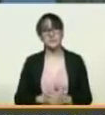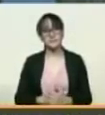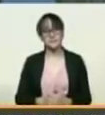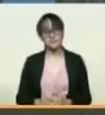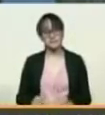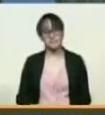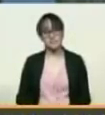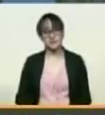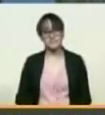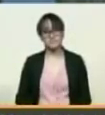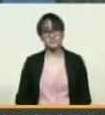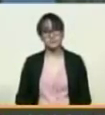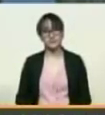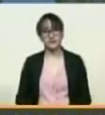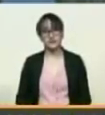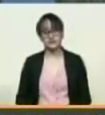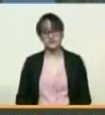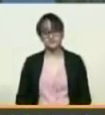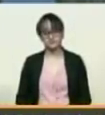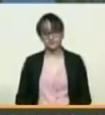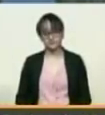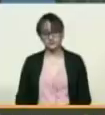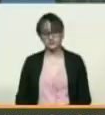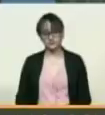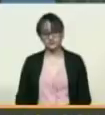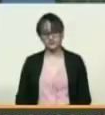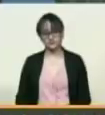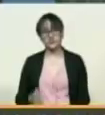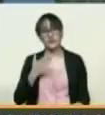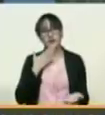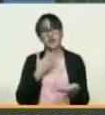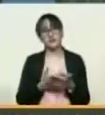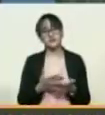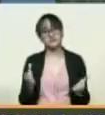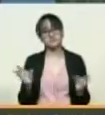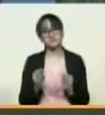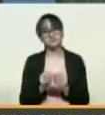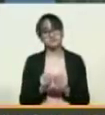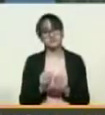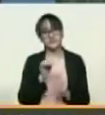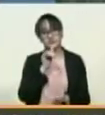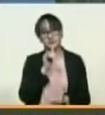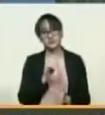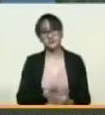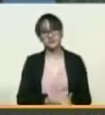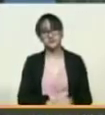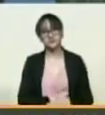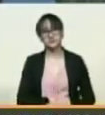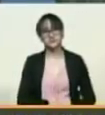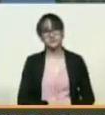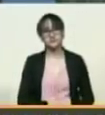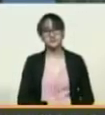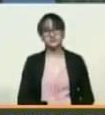hoy nosotros ubicados. De manera que, bueno, muchas gracias y adelante con sus preguntas. Por aquí la señora.